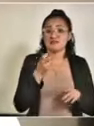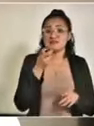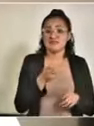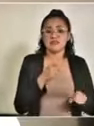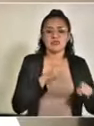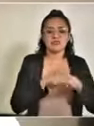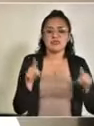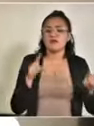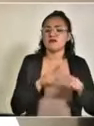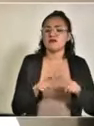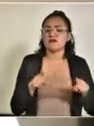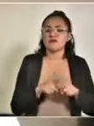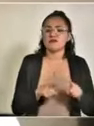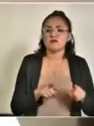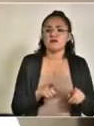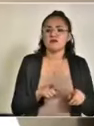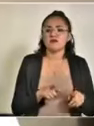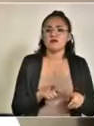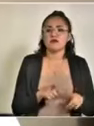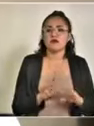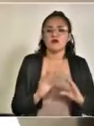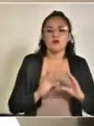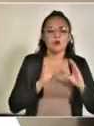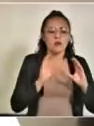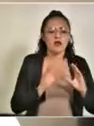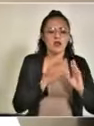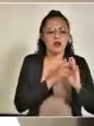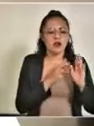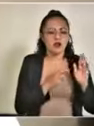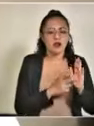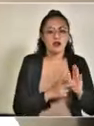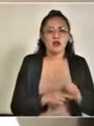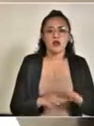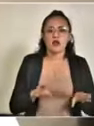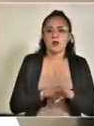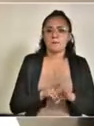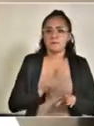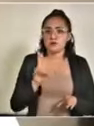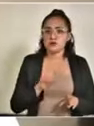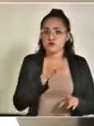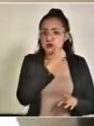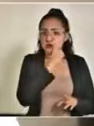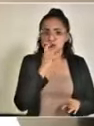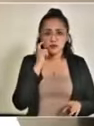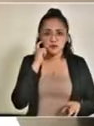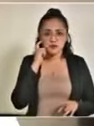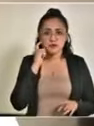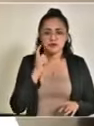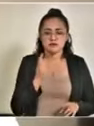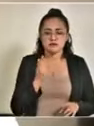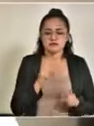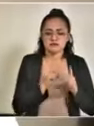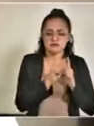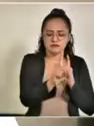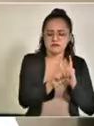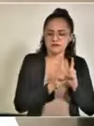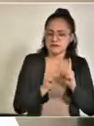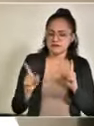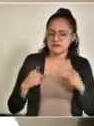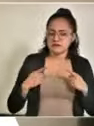los diferentes mecanismos de prevención, como es el uso de cubrebocas, la sana